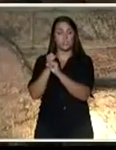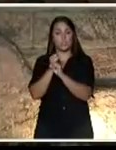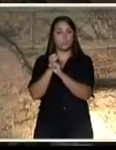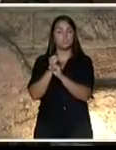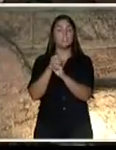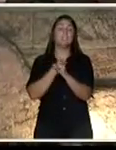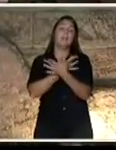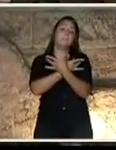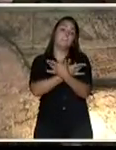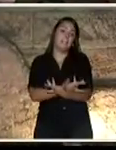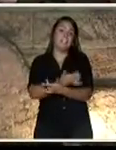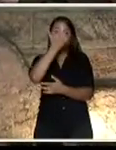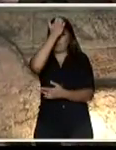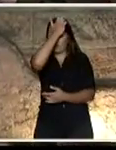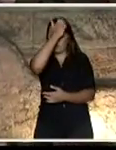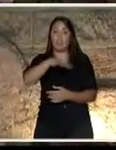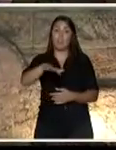de Guadalupe por Sevilla.